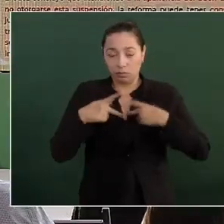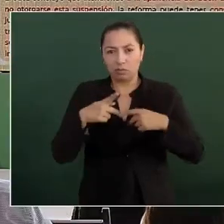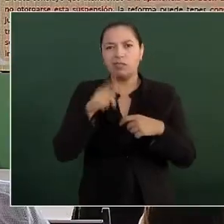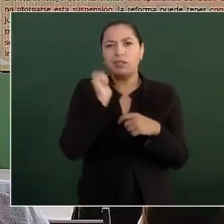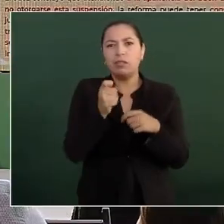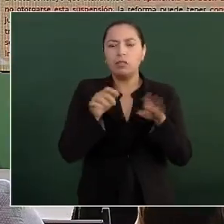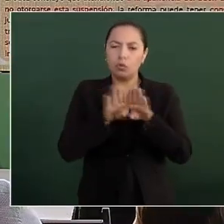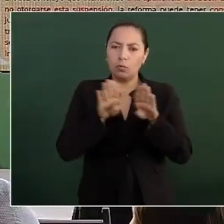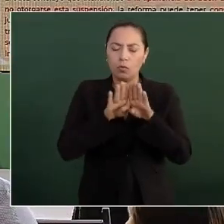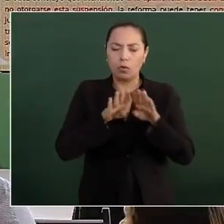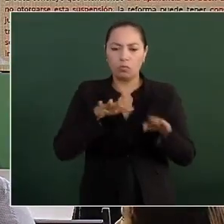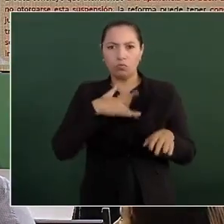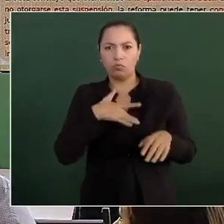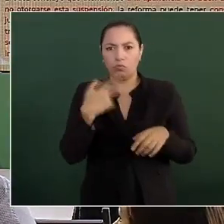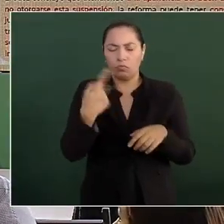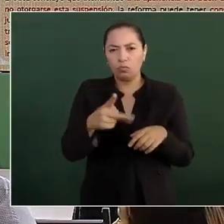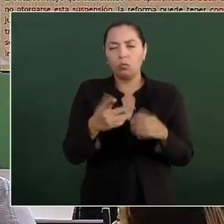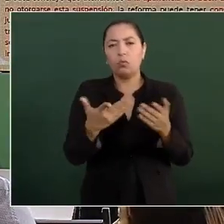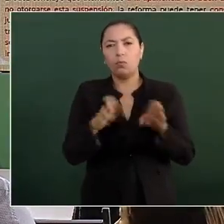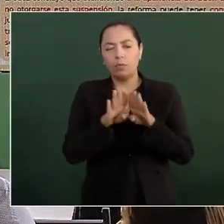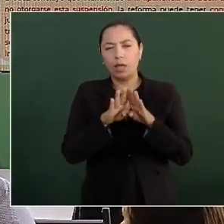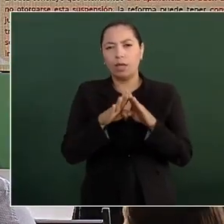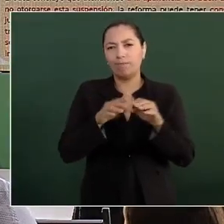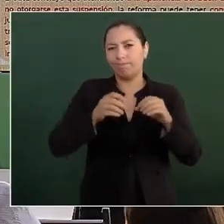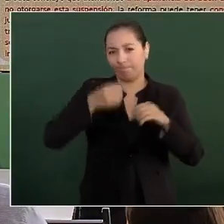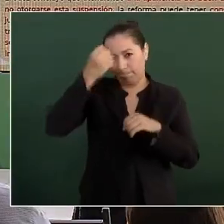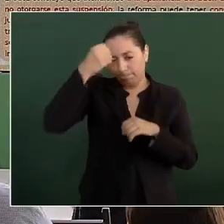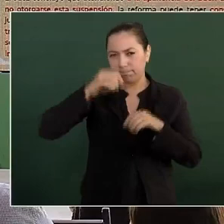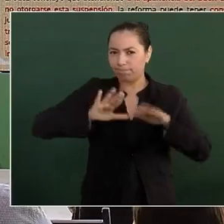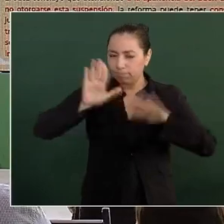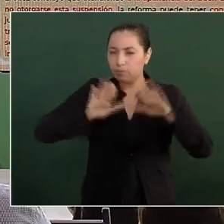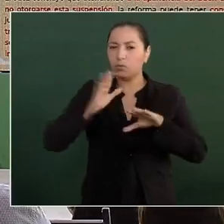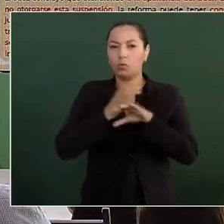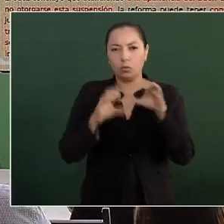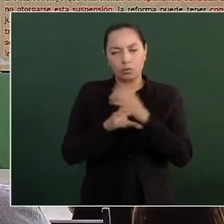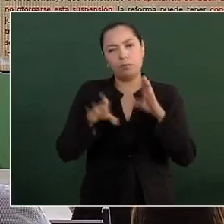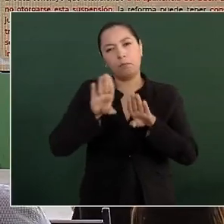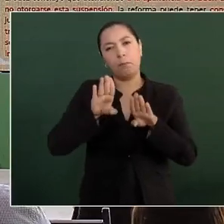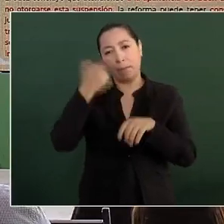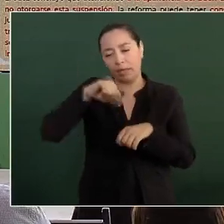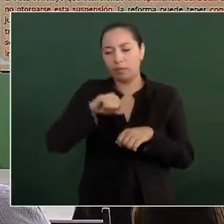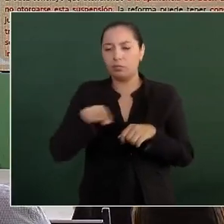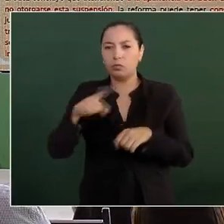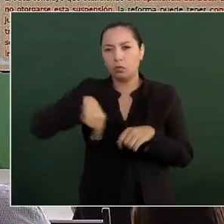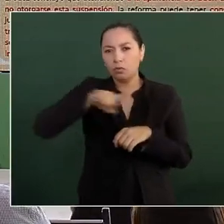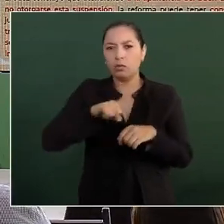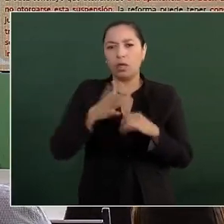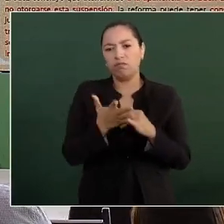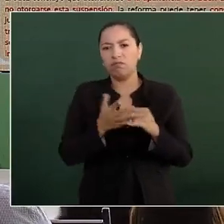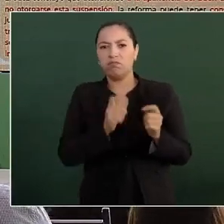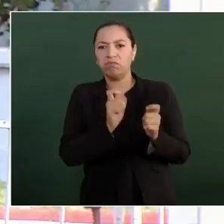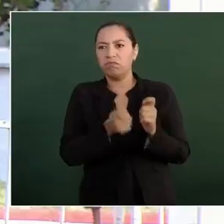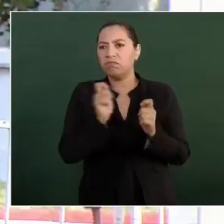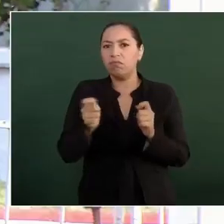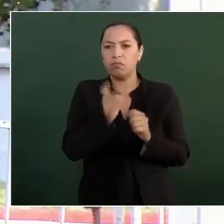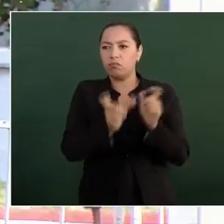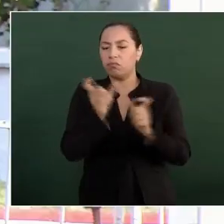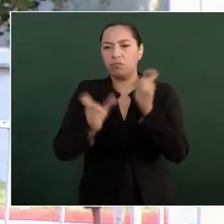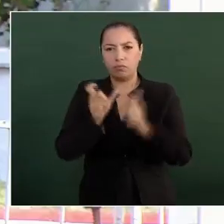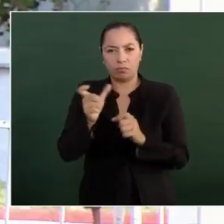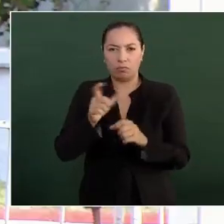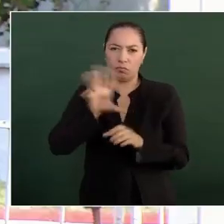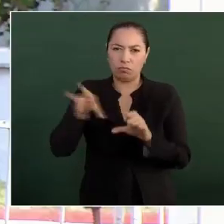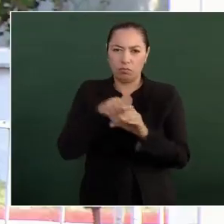interesada en que se mantenga el sistema democrático, la división de poderes, la independencia judicial y autonomía